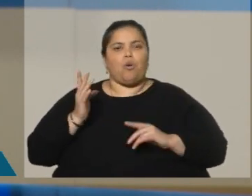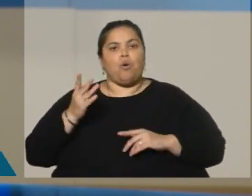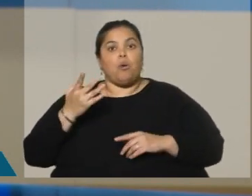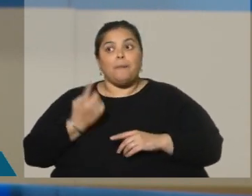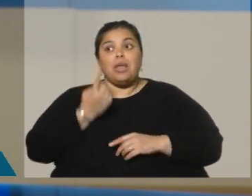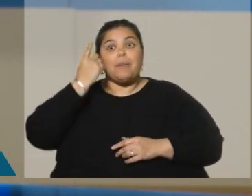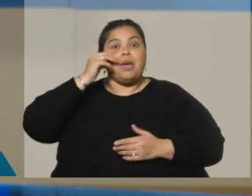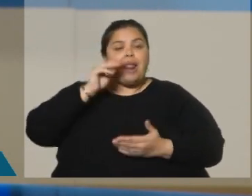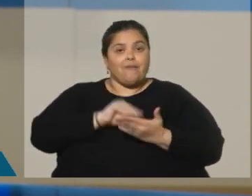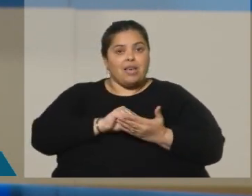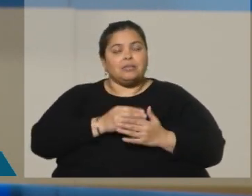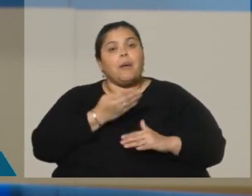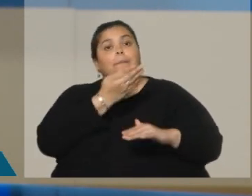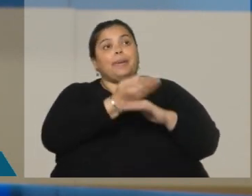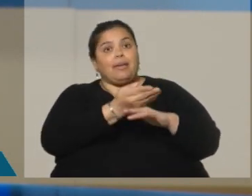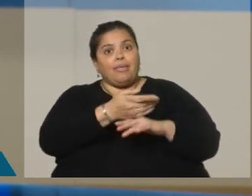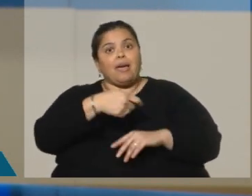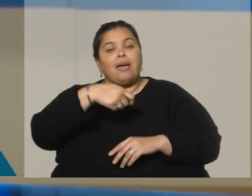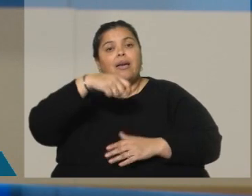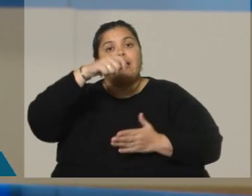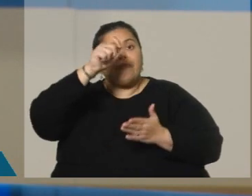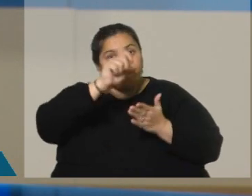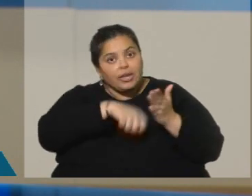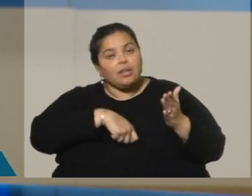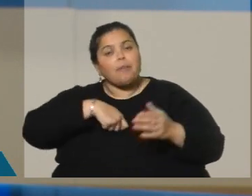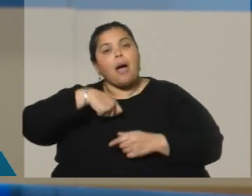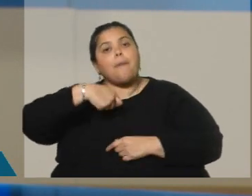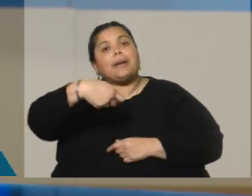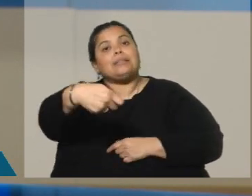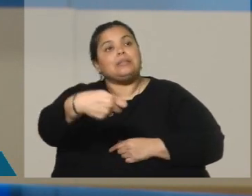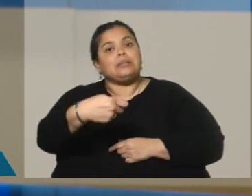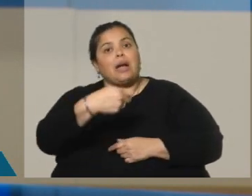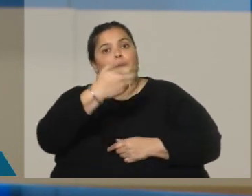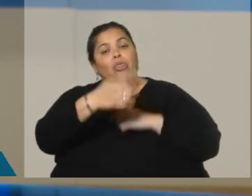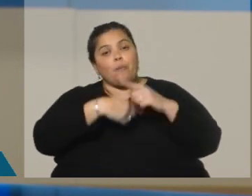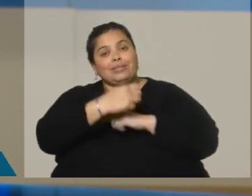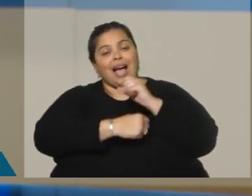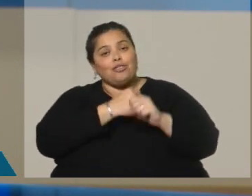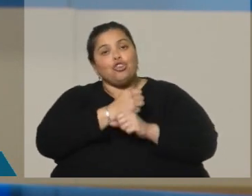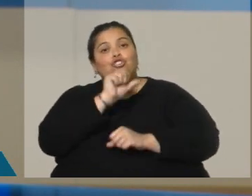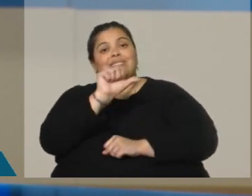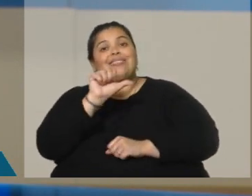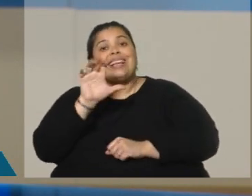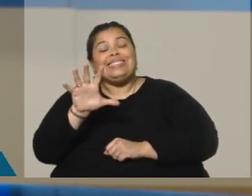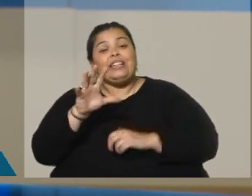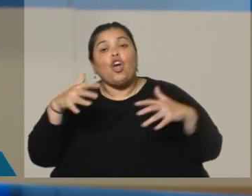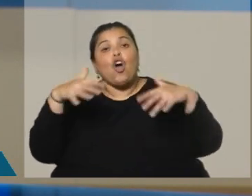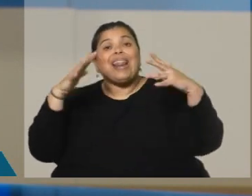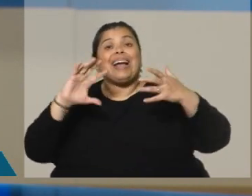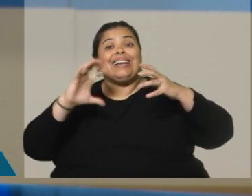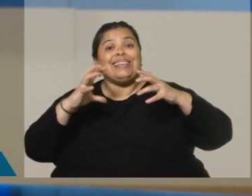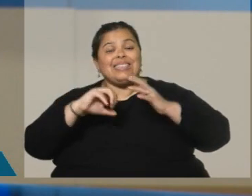crédito firmado bajo esa naturaleza año 65 gran crisis bancaria Sí este